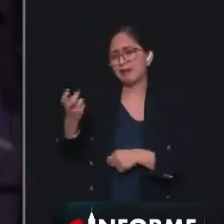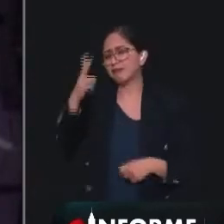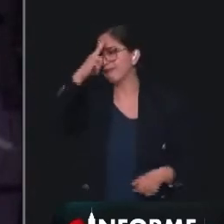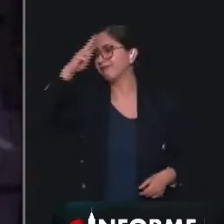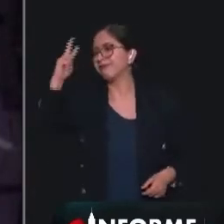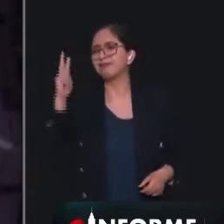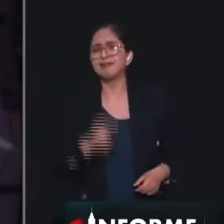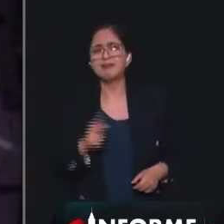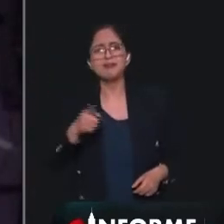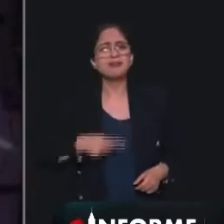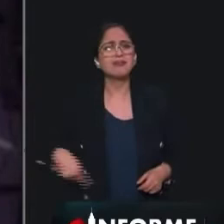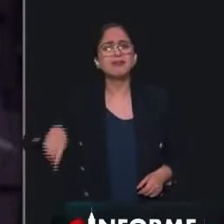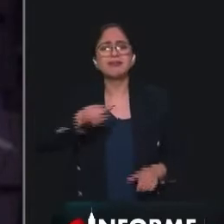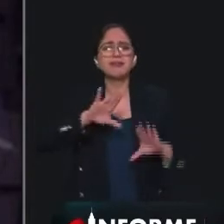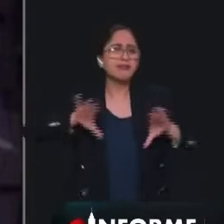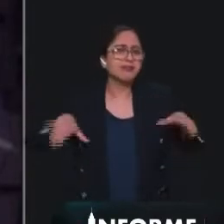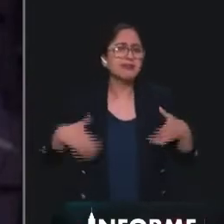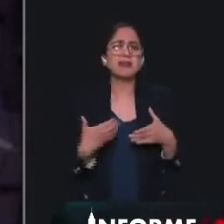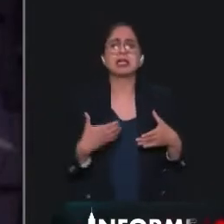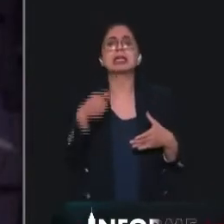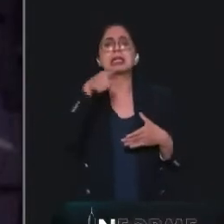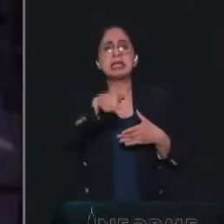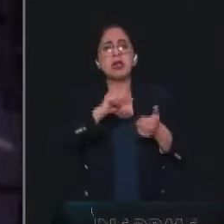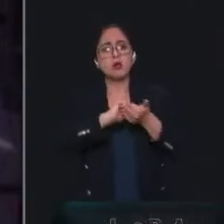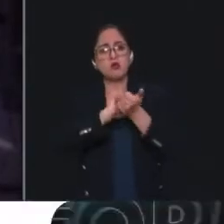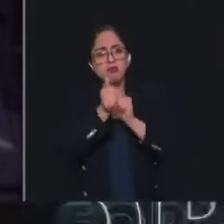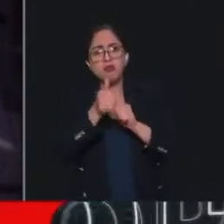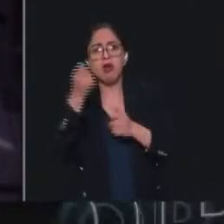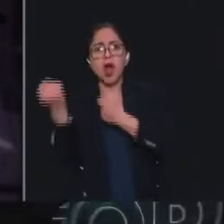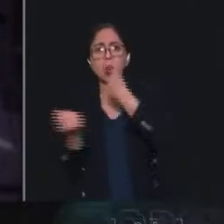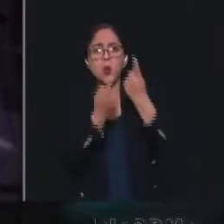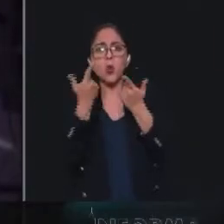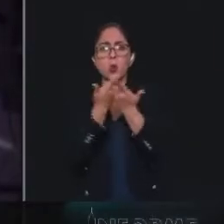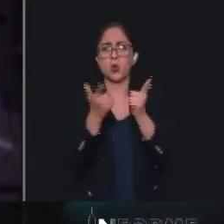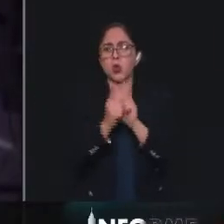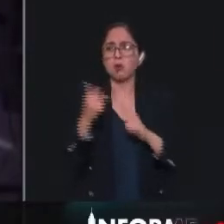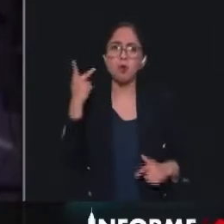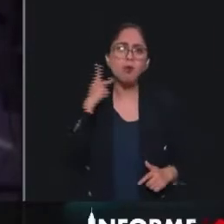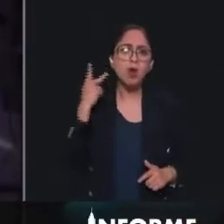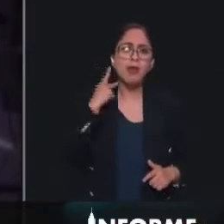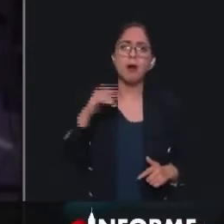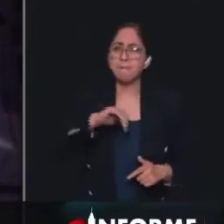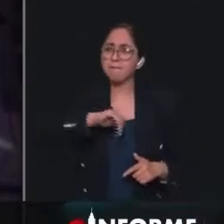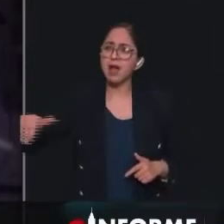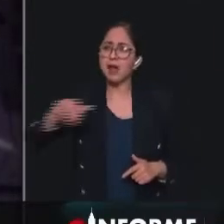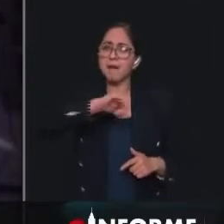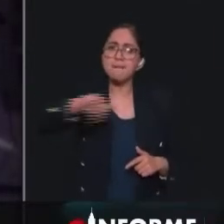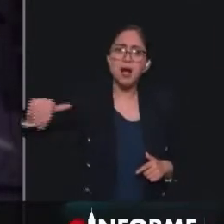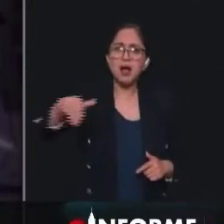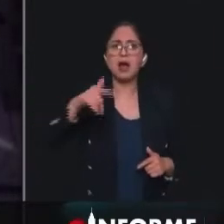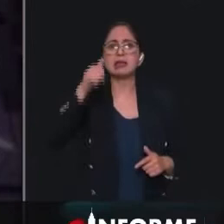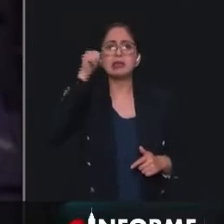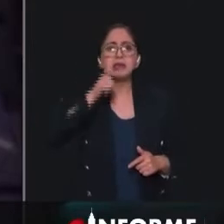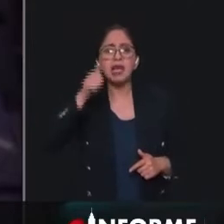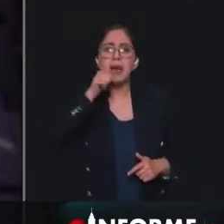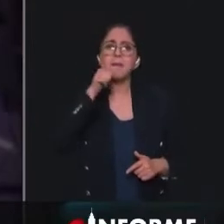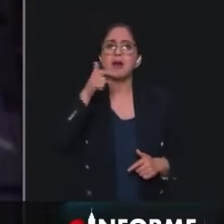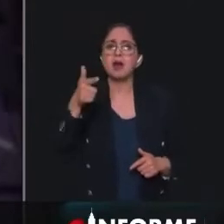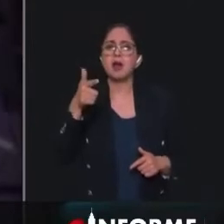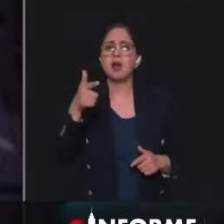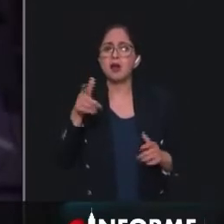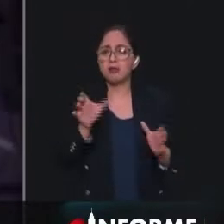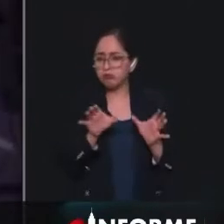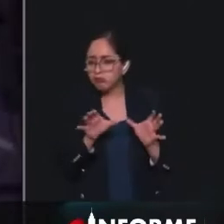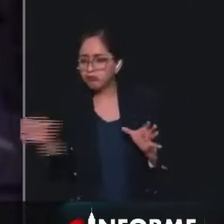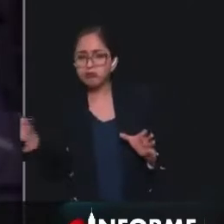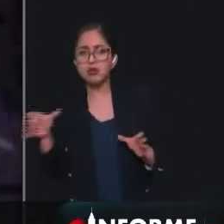perversidades de nuestra legislación, que despolitiza a los partidos políticos, que los obliga a correrse hacia el centro, que